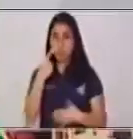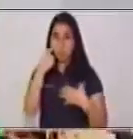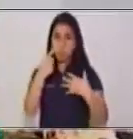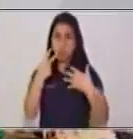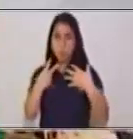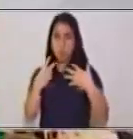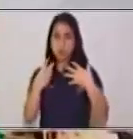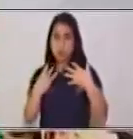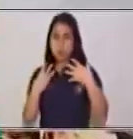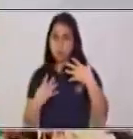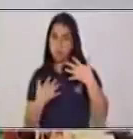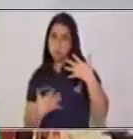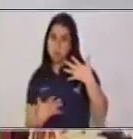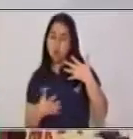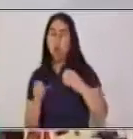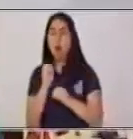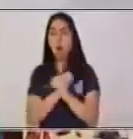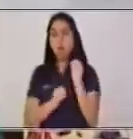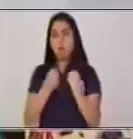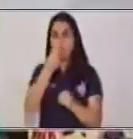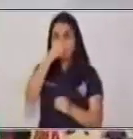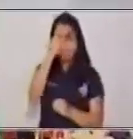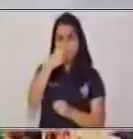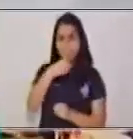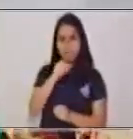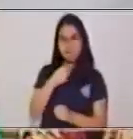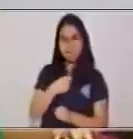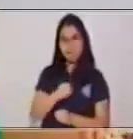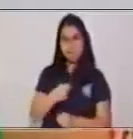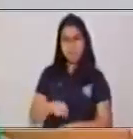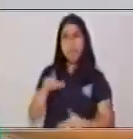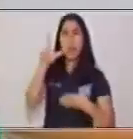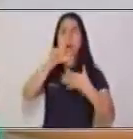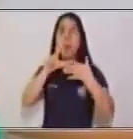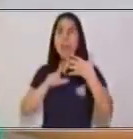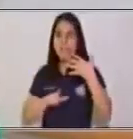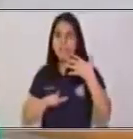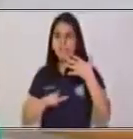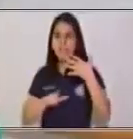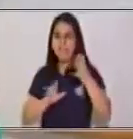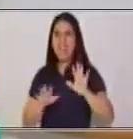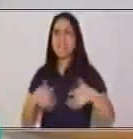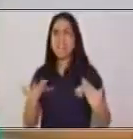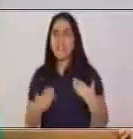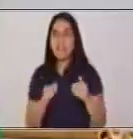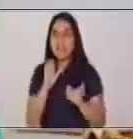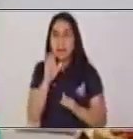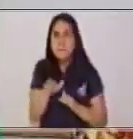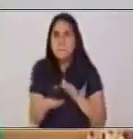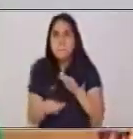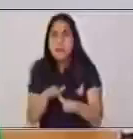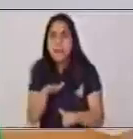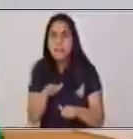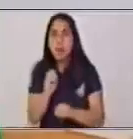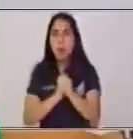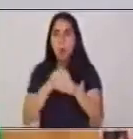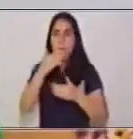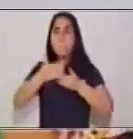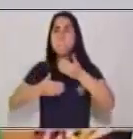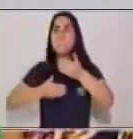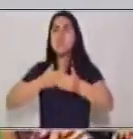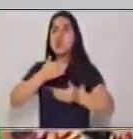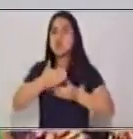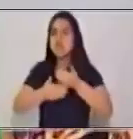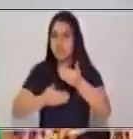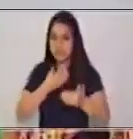¿verdad? Y aquí nos va a decir una secuencia. Primero, colocamos la mantequilla. Dos, mezclamos con la taza